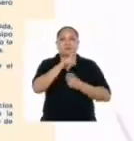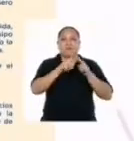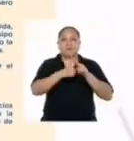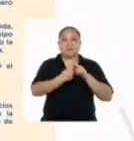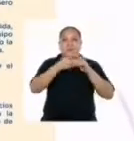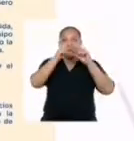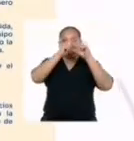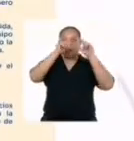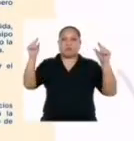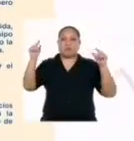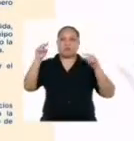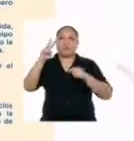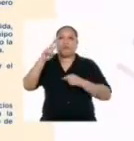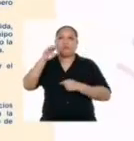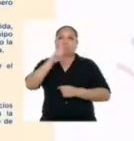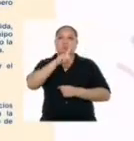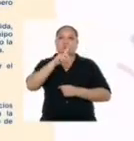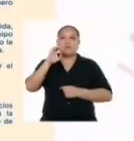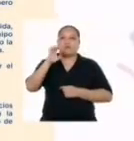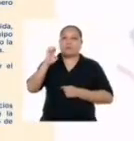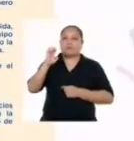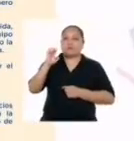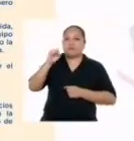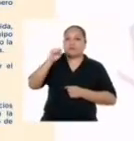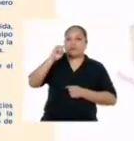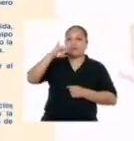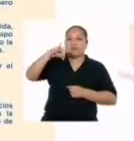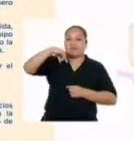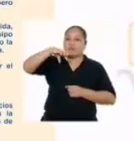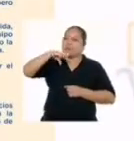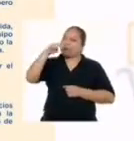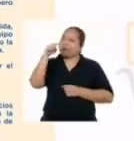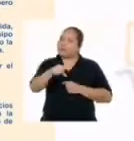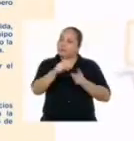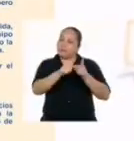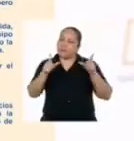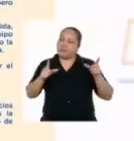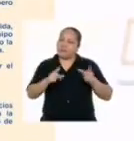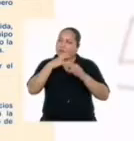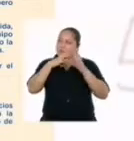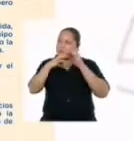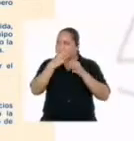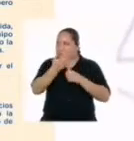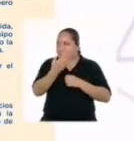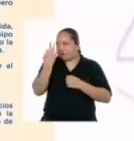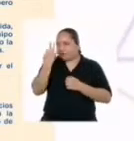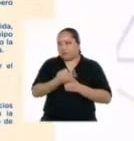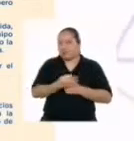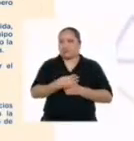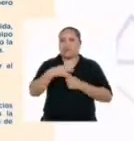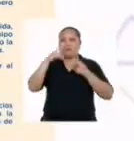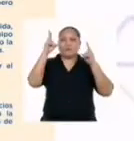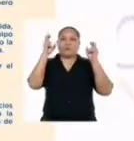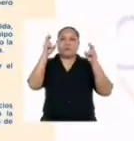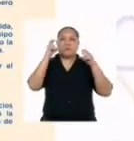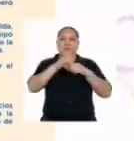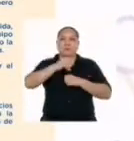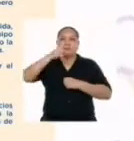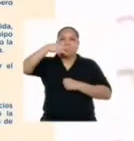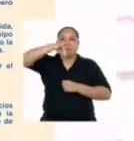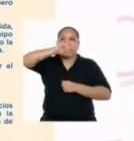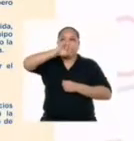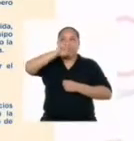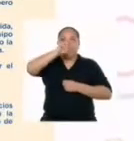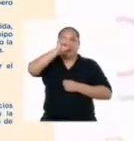han escrito Valle de Supe. Me imagino que eso nos sitúa sobre el lugar del que se va a hablar, ¿no? Y el título es